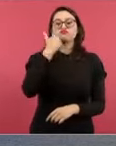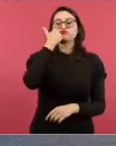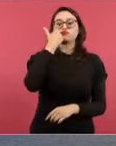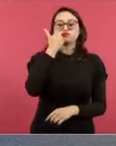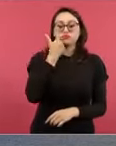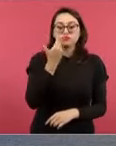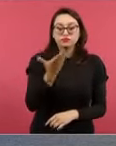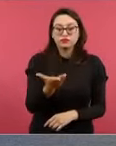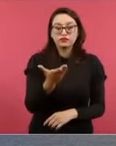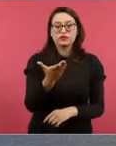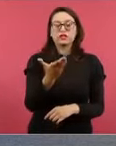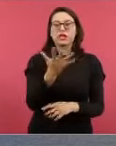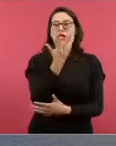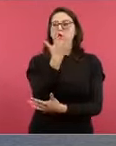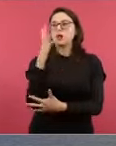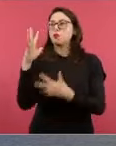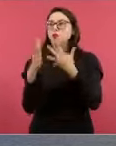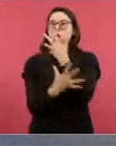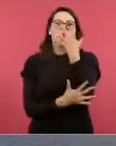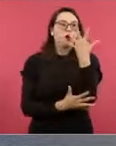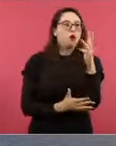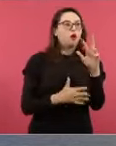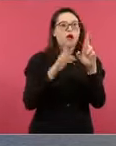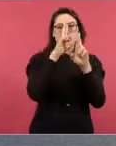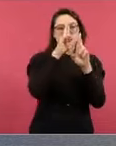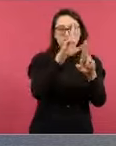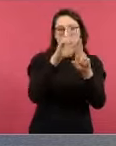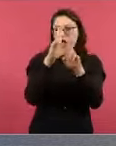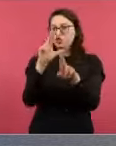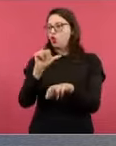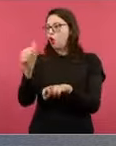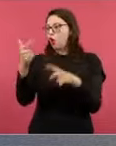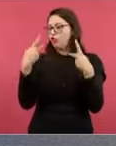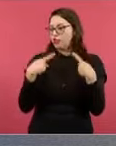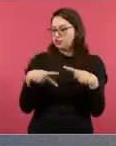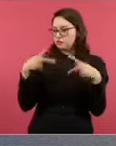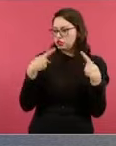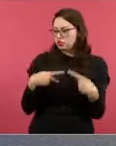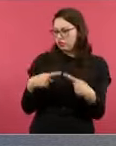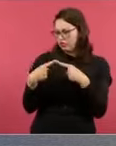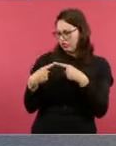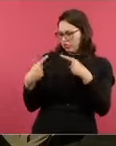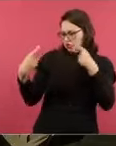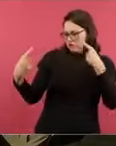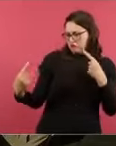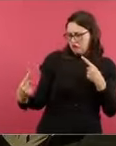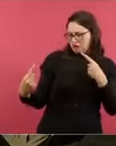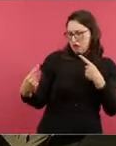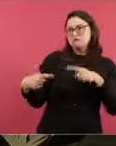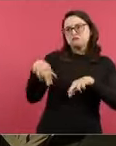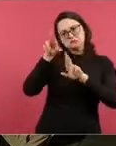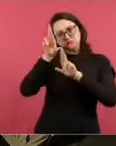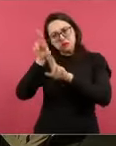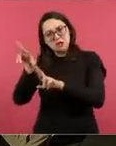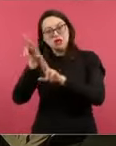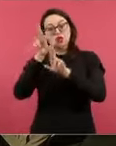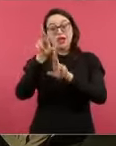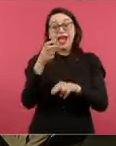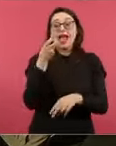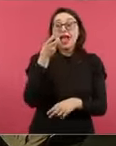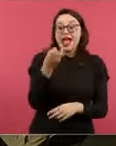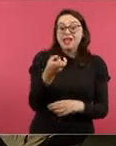hacia la naturaleza y hacia los otros, distintos, diversos y múltiples, como una reflexión final, después de